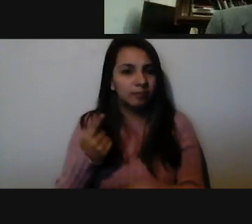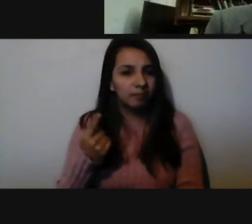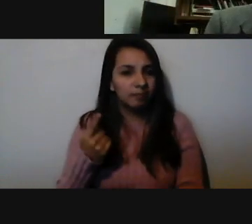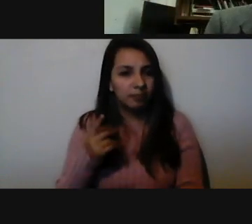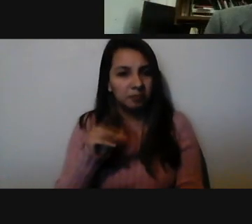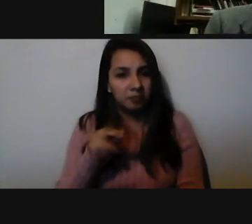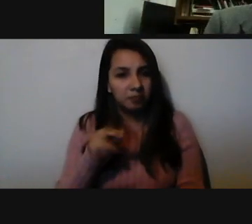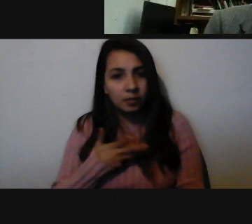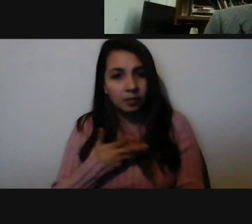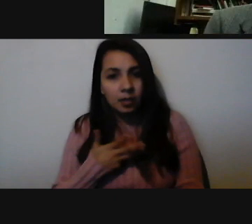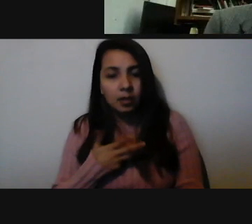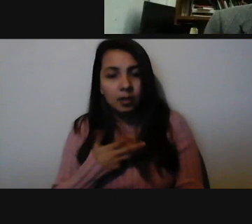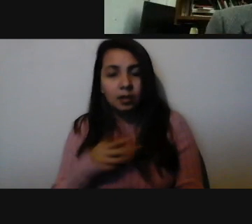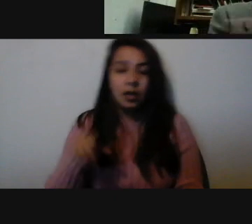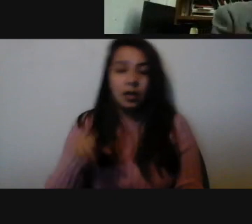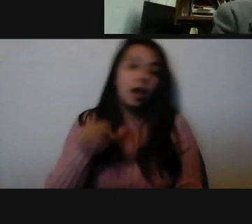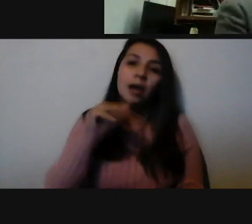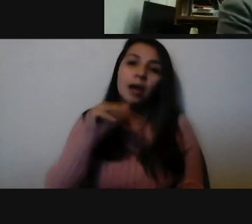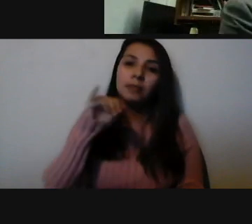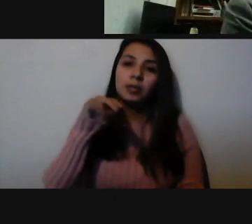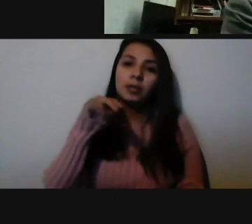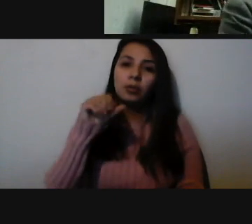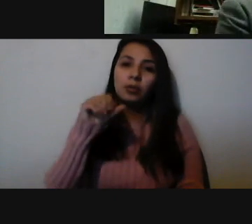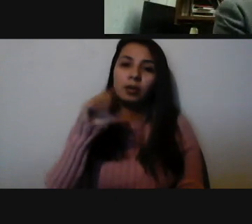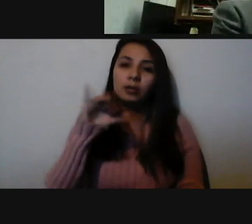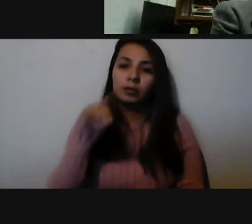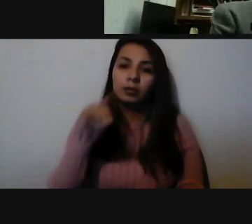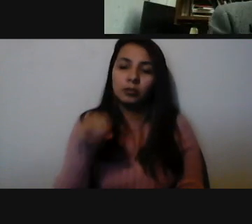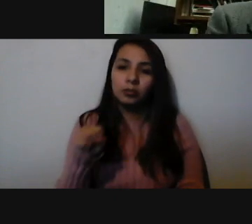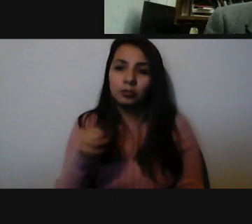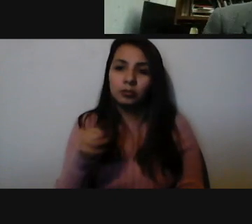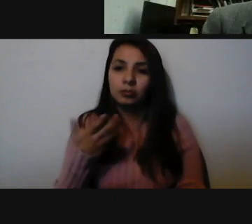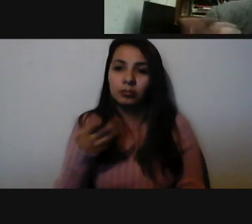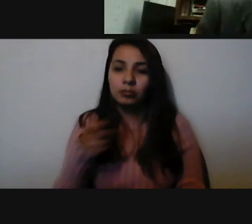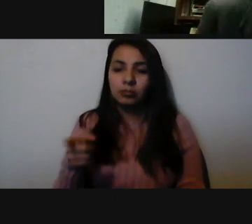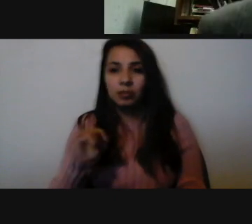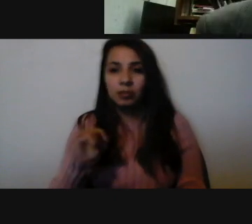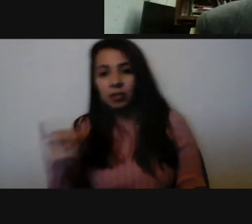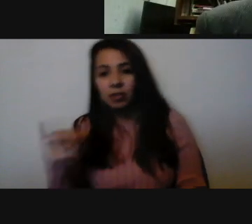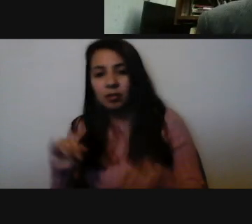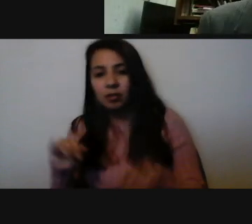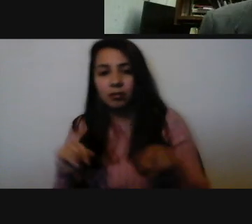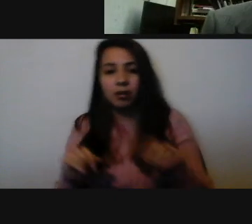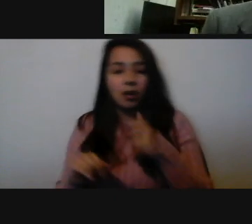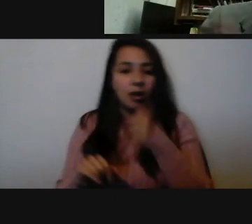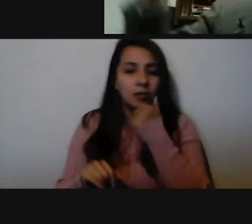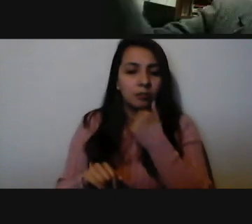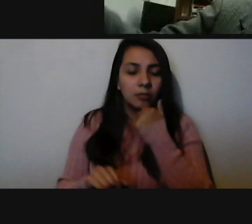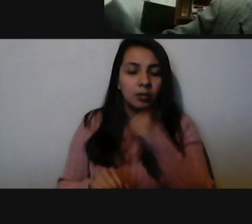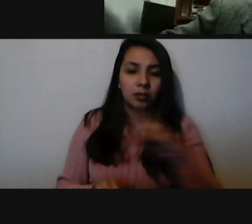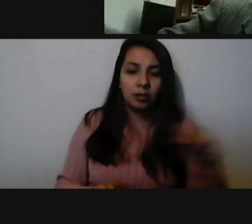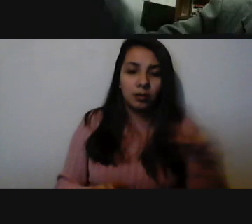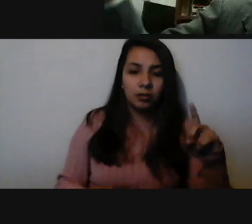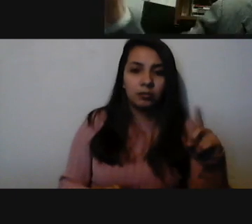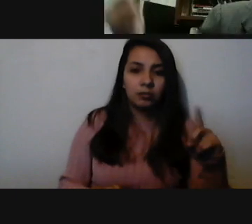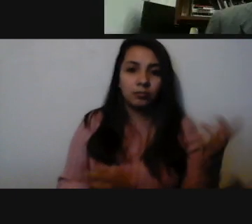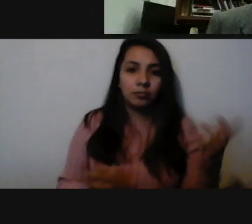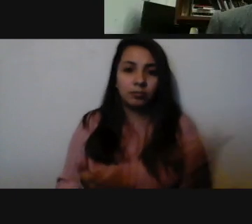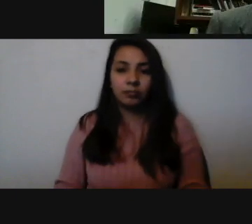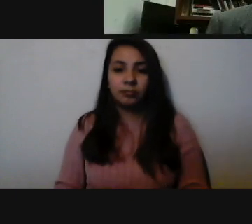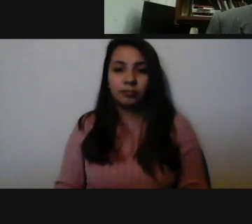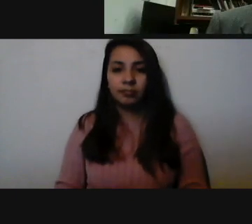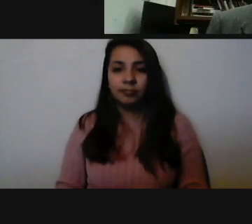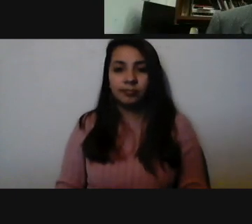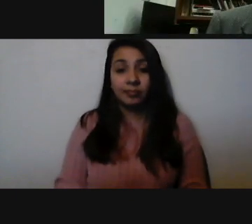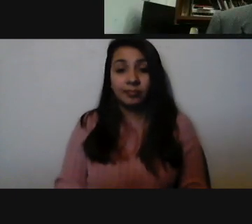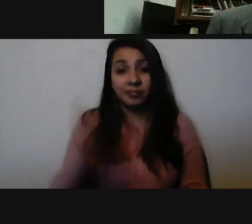espejo. ¿Por qué somos izquierdos en eso? Y en los aminoácidos me refiero. ¿Y por qué somos derechos en los